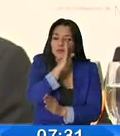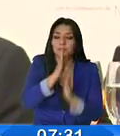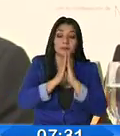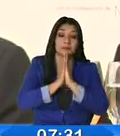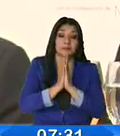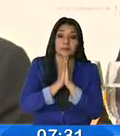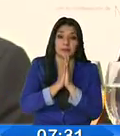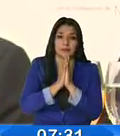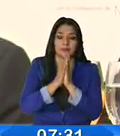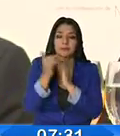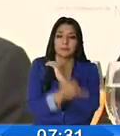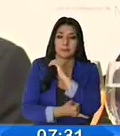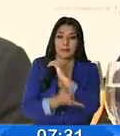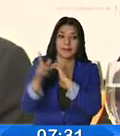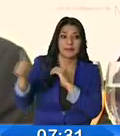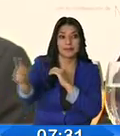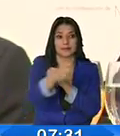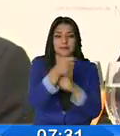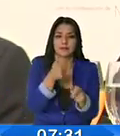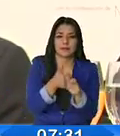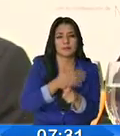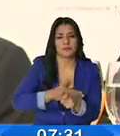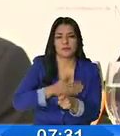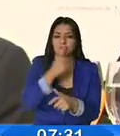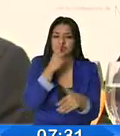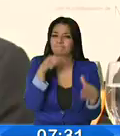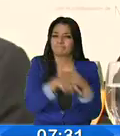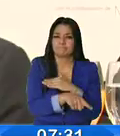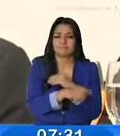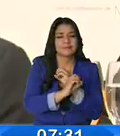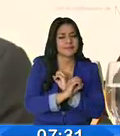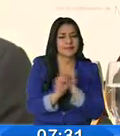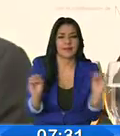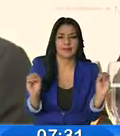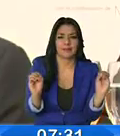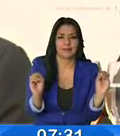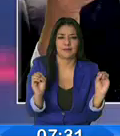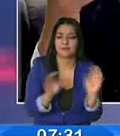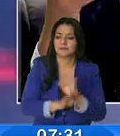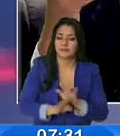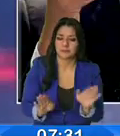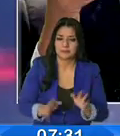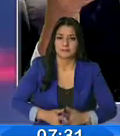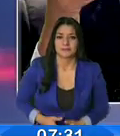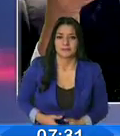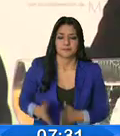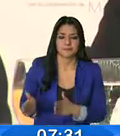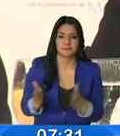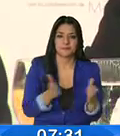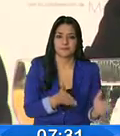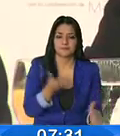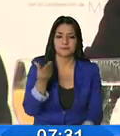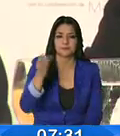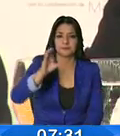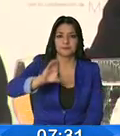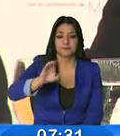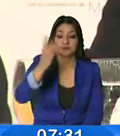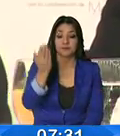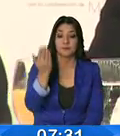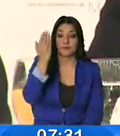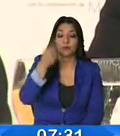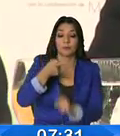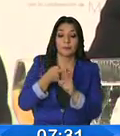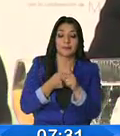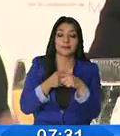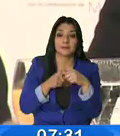hecho a los países hermanos es que, por favor, no intervengan en la justicia. Inversiones. Apenas hace un mes y medio